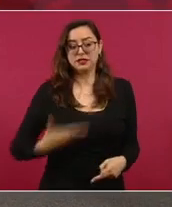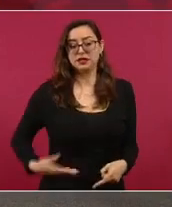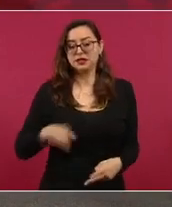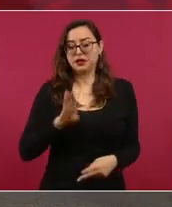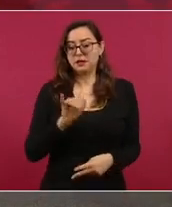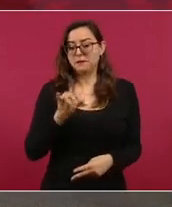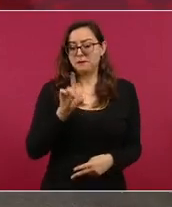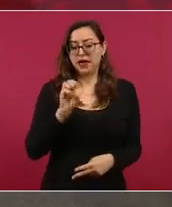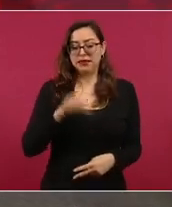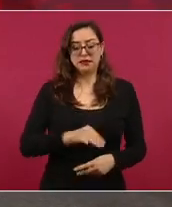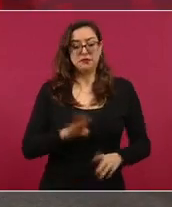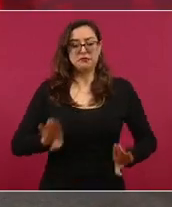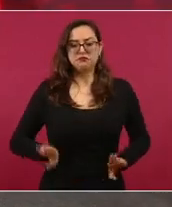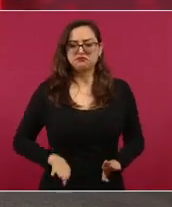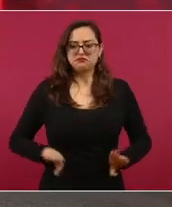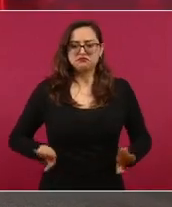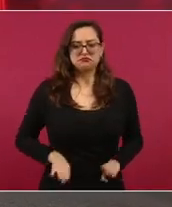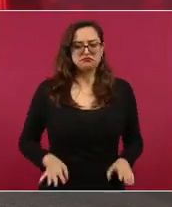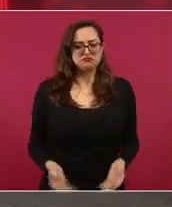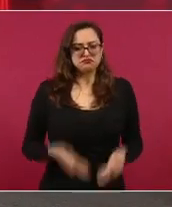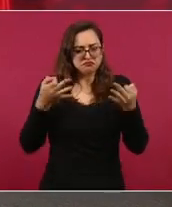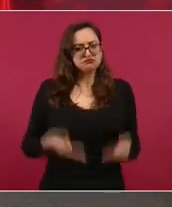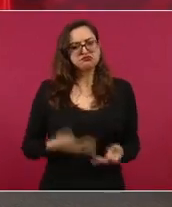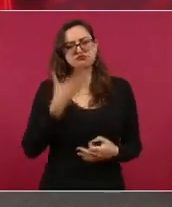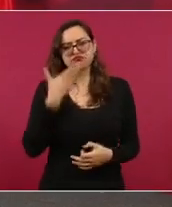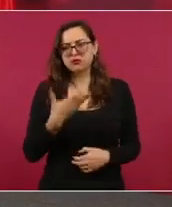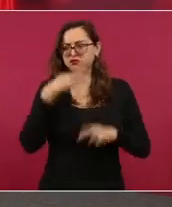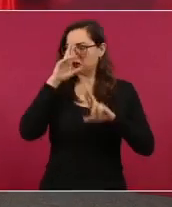ha actuado con mucho respeto.